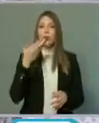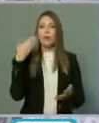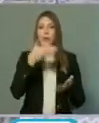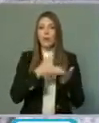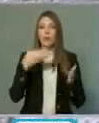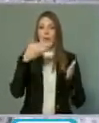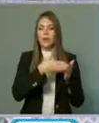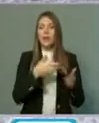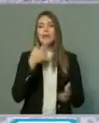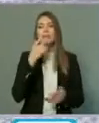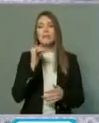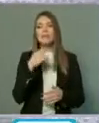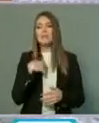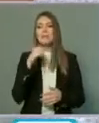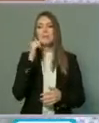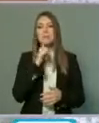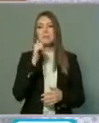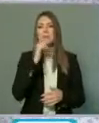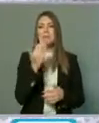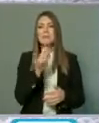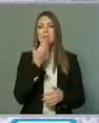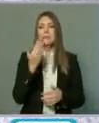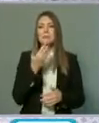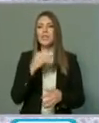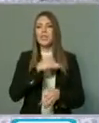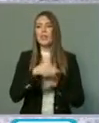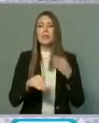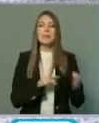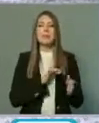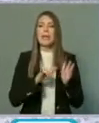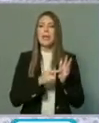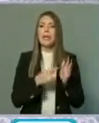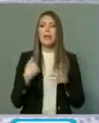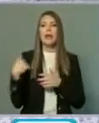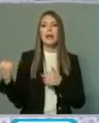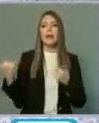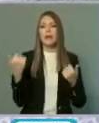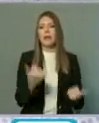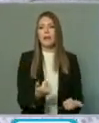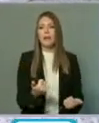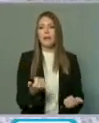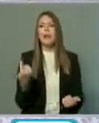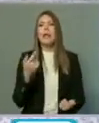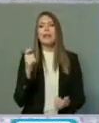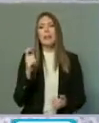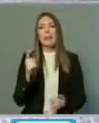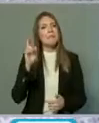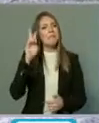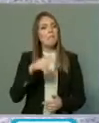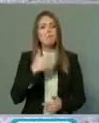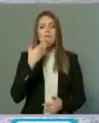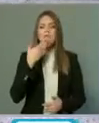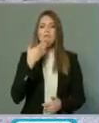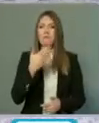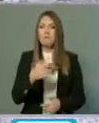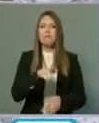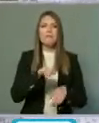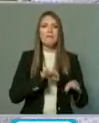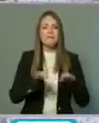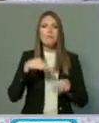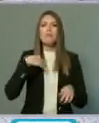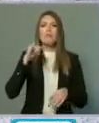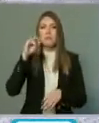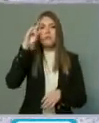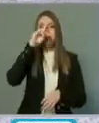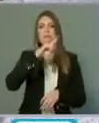de él. Prácticamente todos mis relojes se los traigo a él. ¿Y qué tal quedan? No, es buenísimo, de verdad. Yo lo